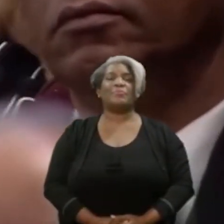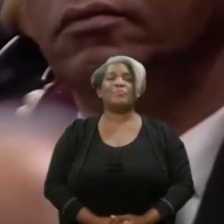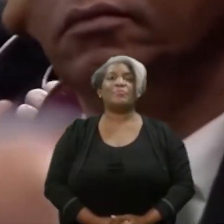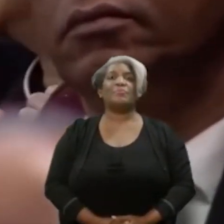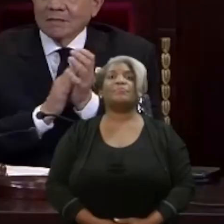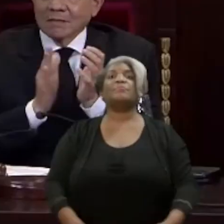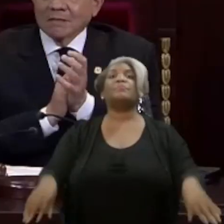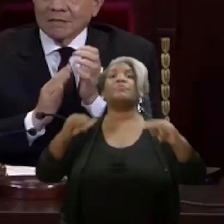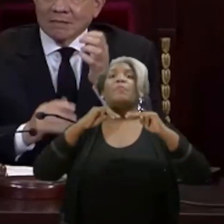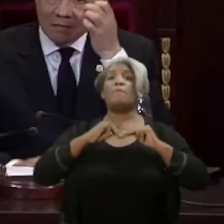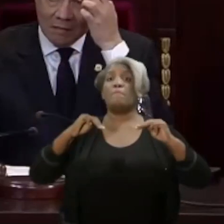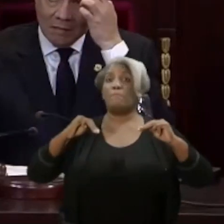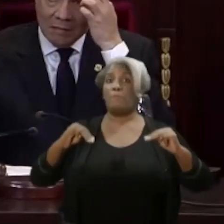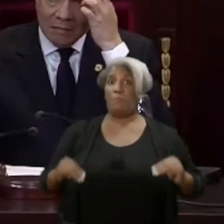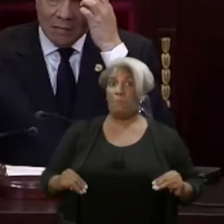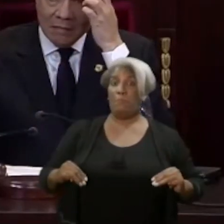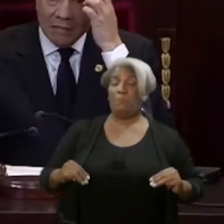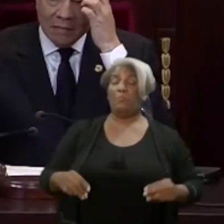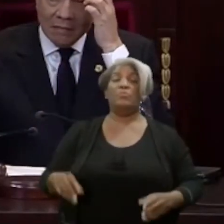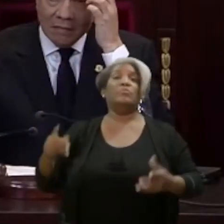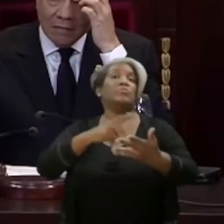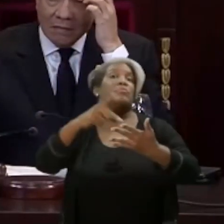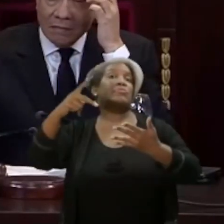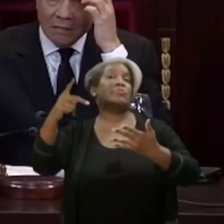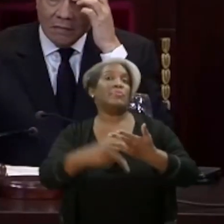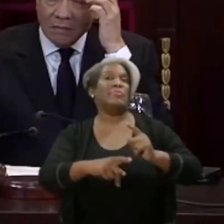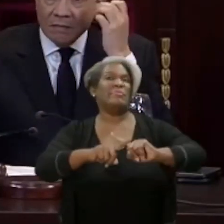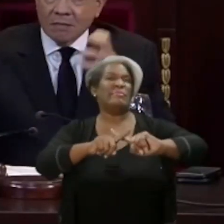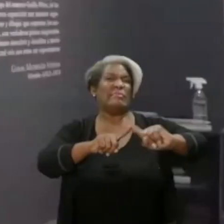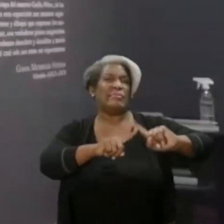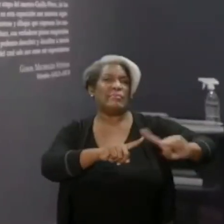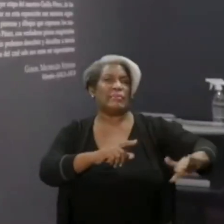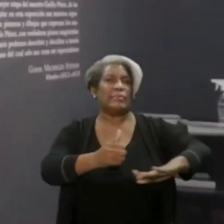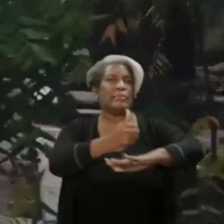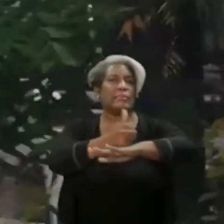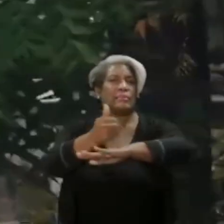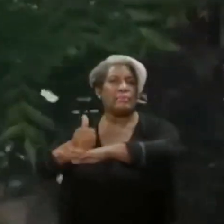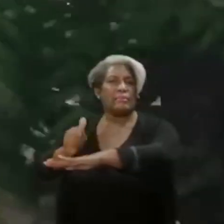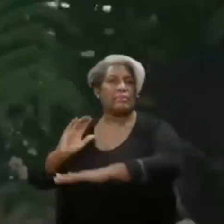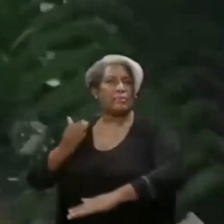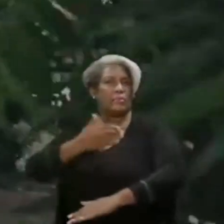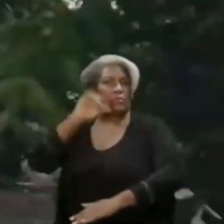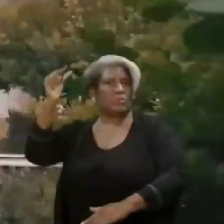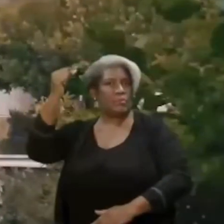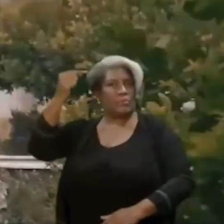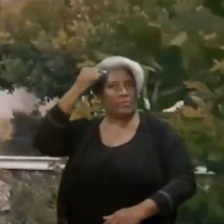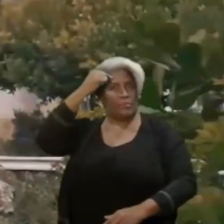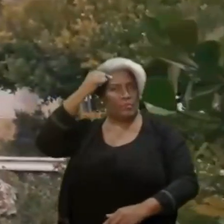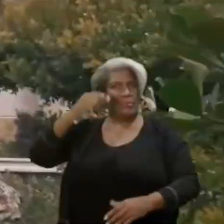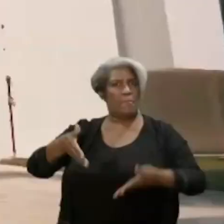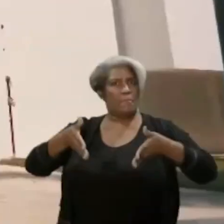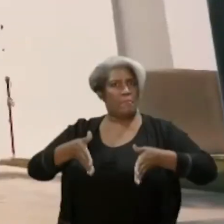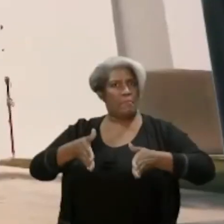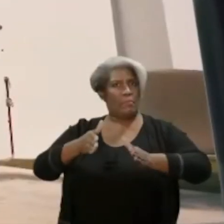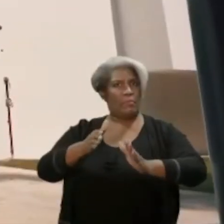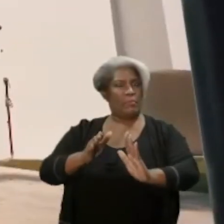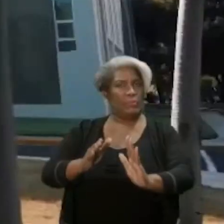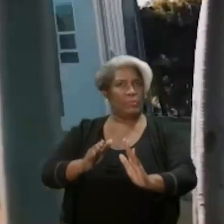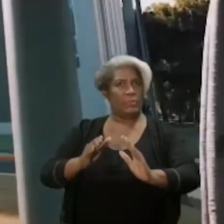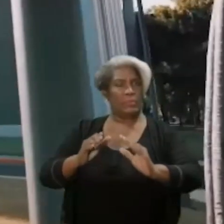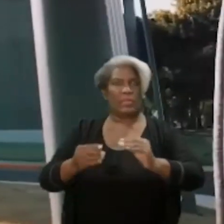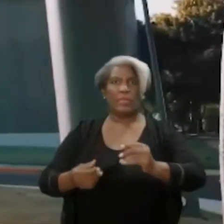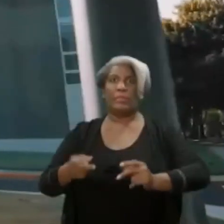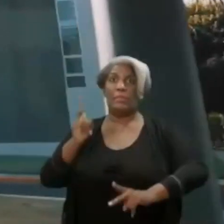En materia de museos, los programas y proyectos que se han implementado desde esta gestión han generado cifras récord